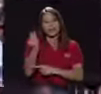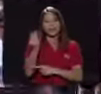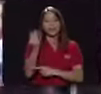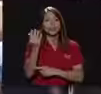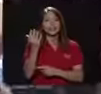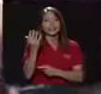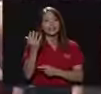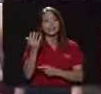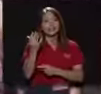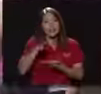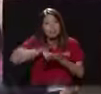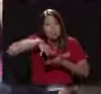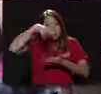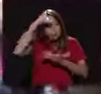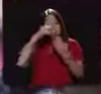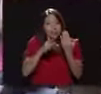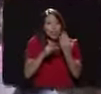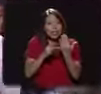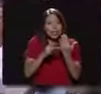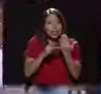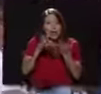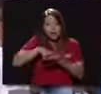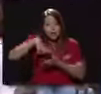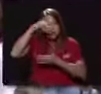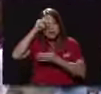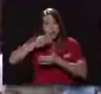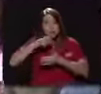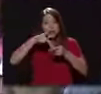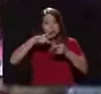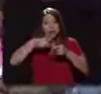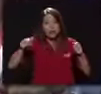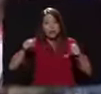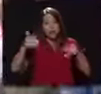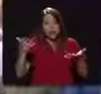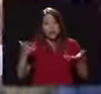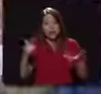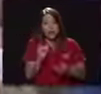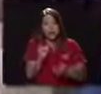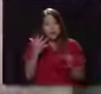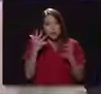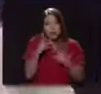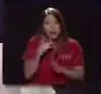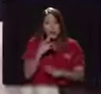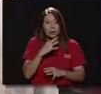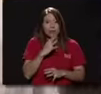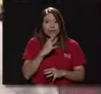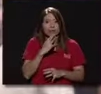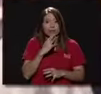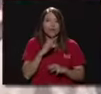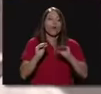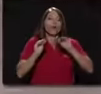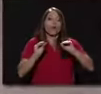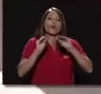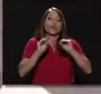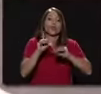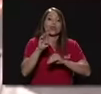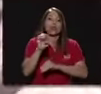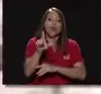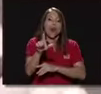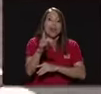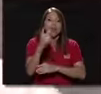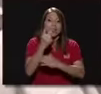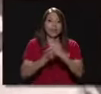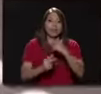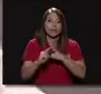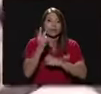jóvenes en formación técnica, en formación de un segundo idioma, como lo hemos venido destacando. El tema de formación dual nos parece que